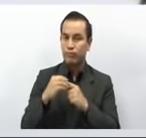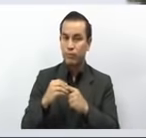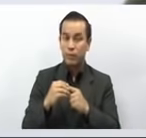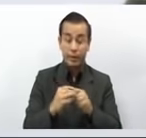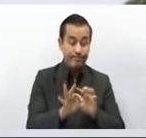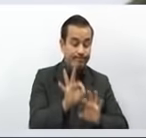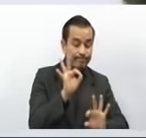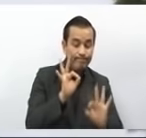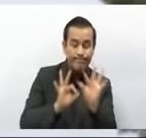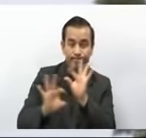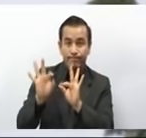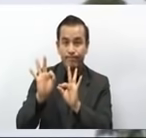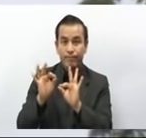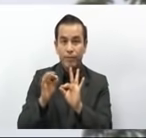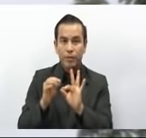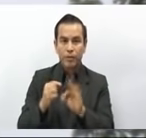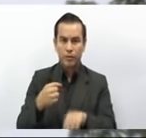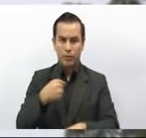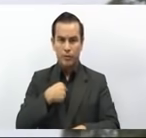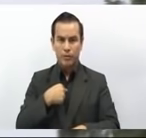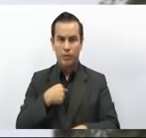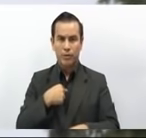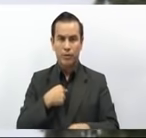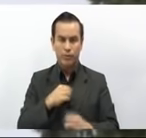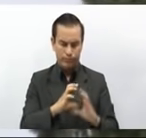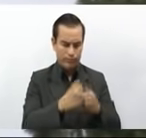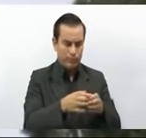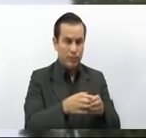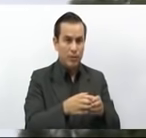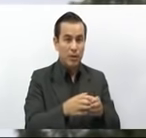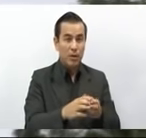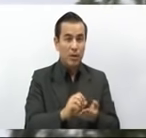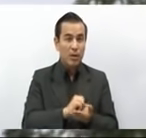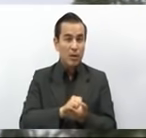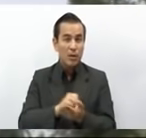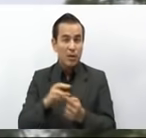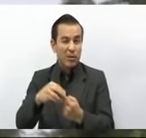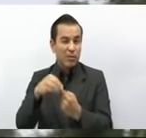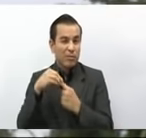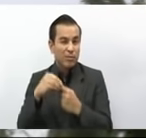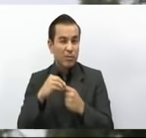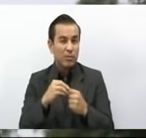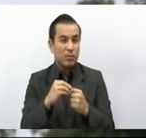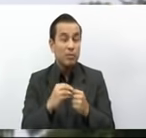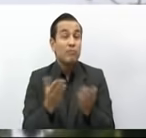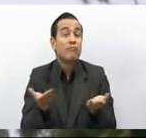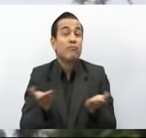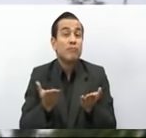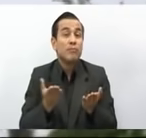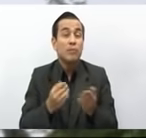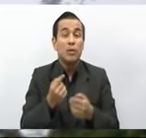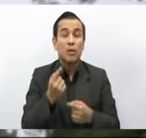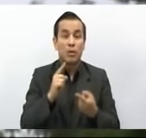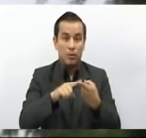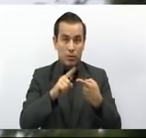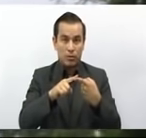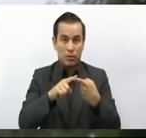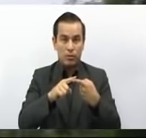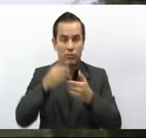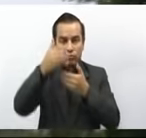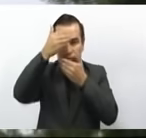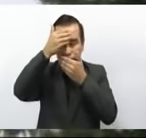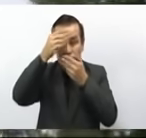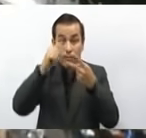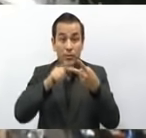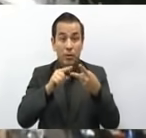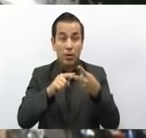a viva voz: somos comandos del Grupo de Operaciones Especiales, Comando Especial Antiterrorista y